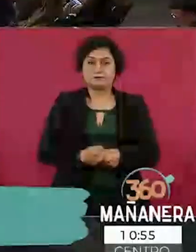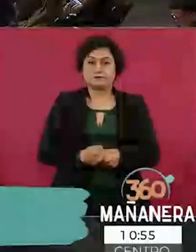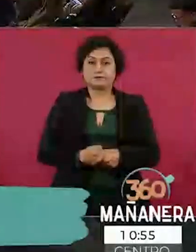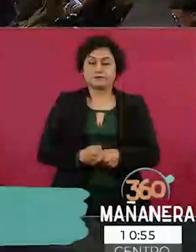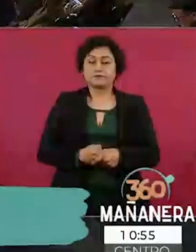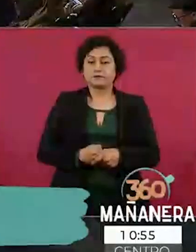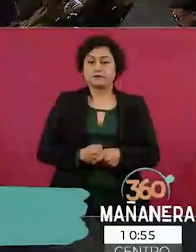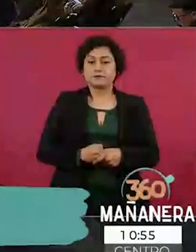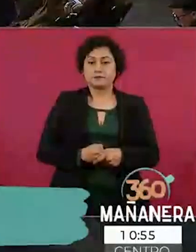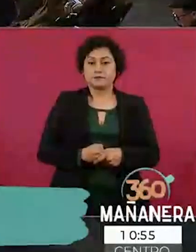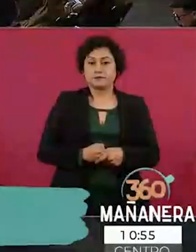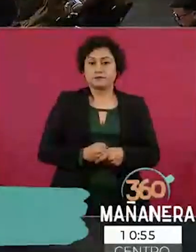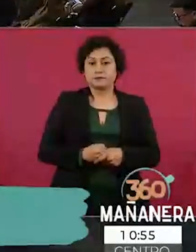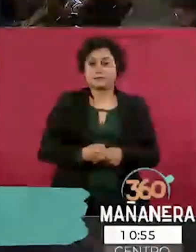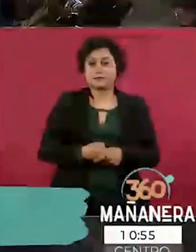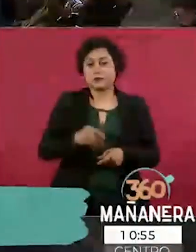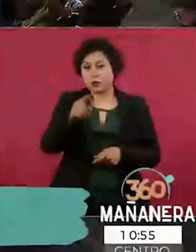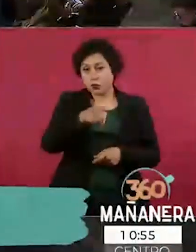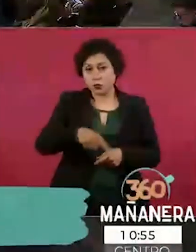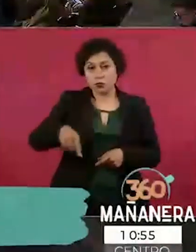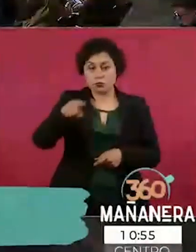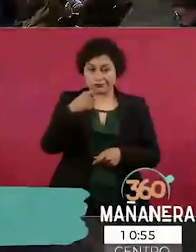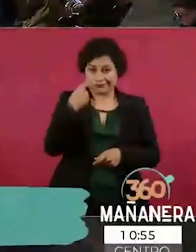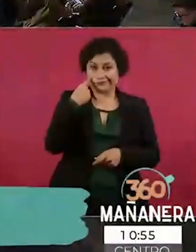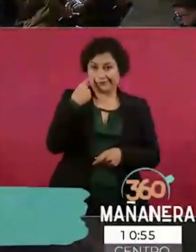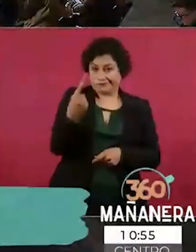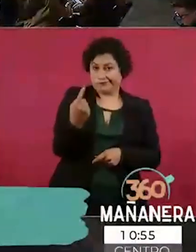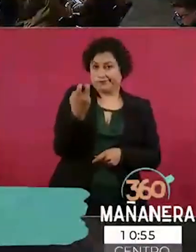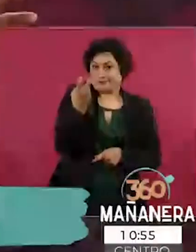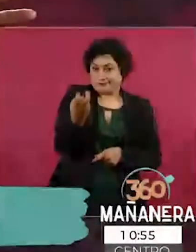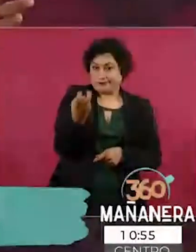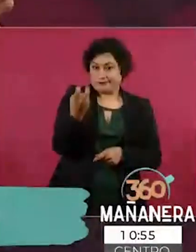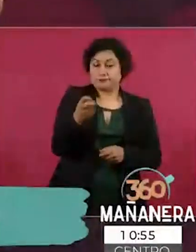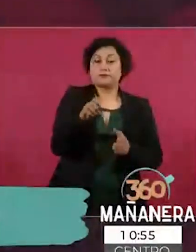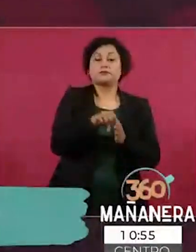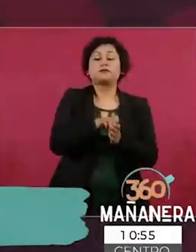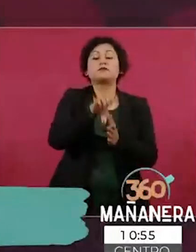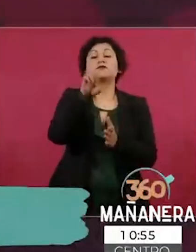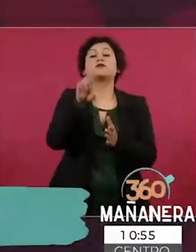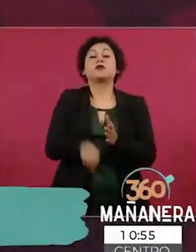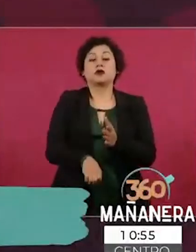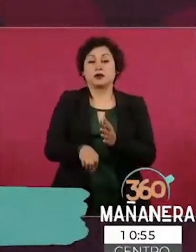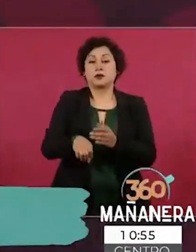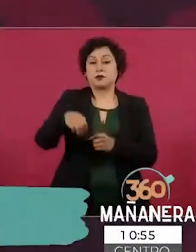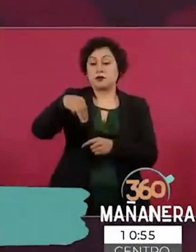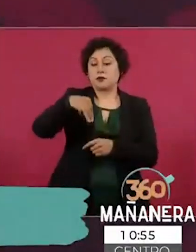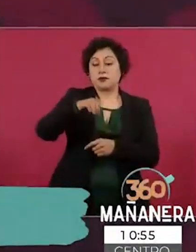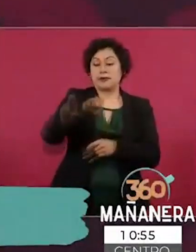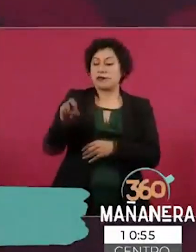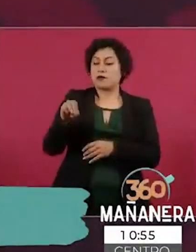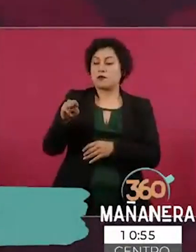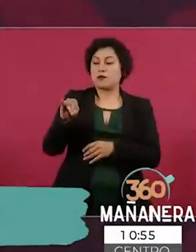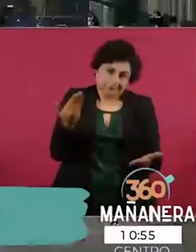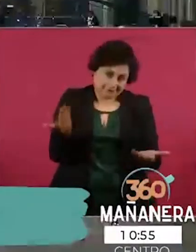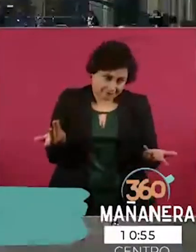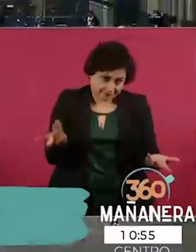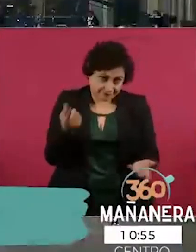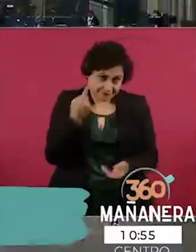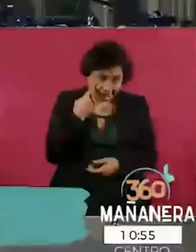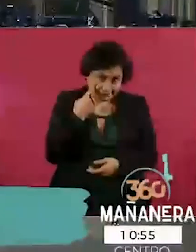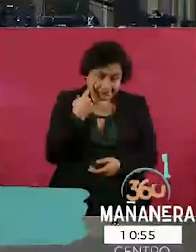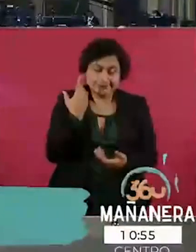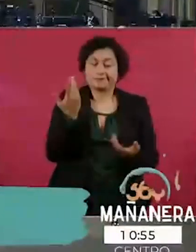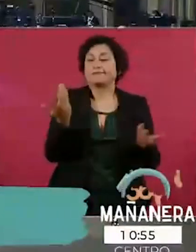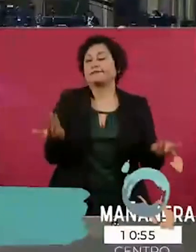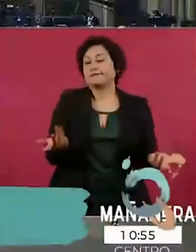que se pueda comparar son cinco los de mexicana ao México tiene 130 cl antes